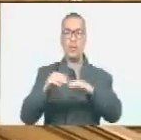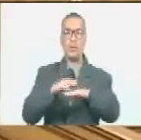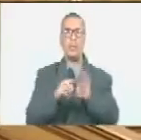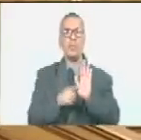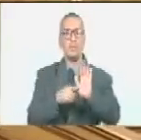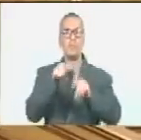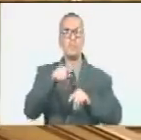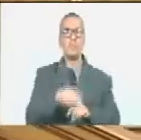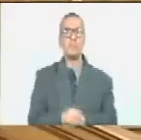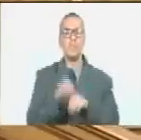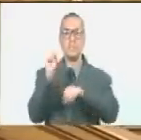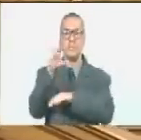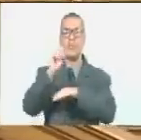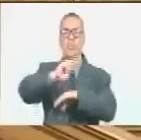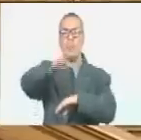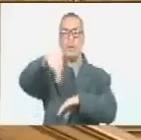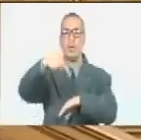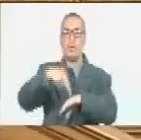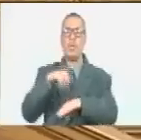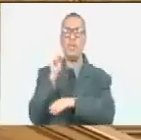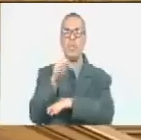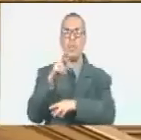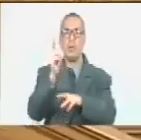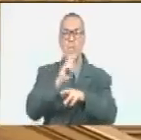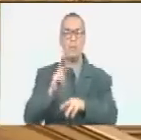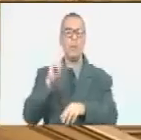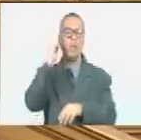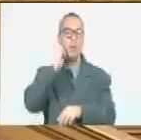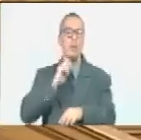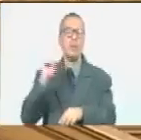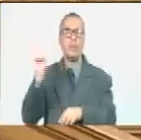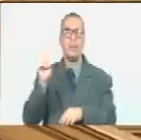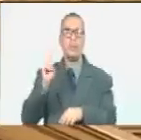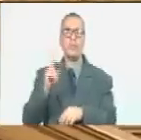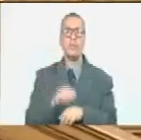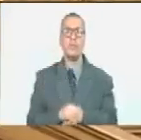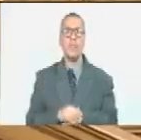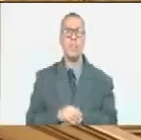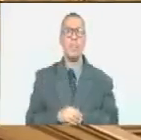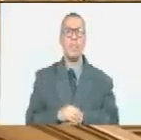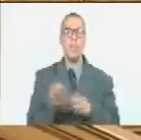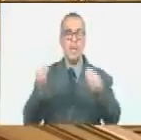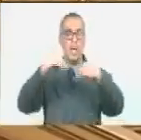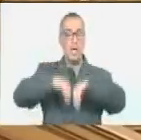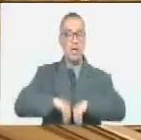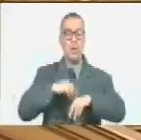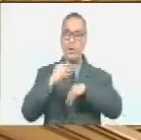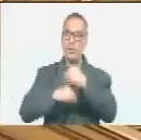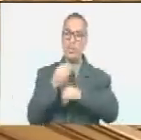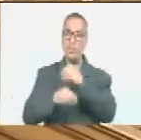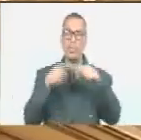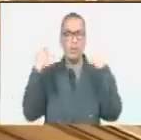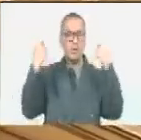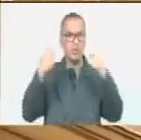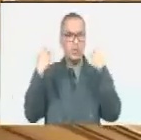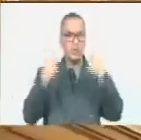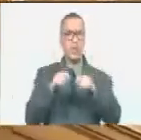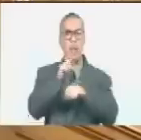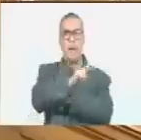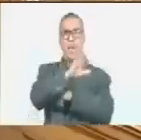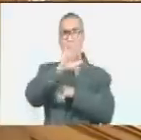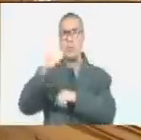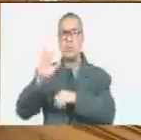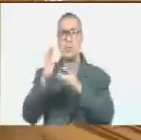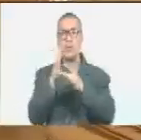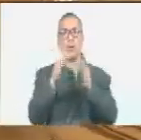Adelante. Asamblea Nacional de la República Bolivariana de Venezuela. Acuerdo en ocasión de celebrar el